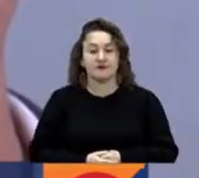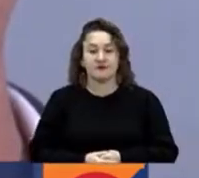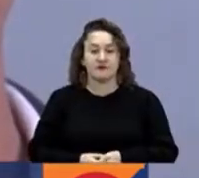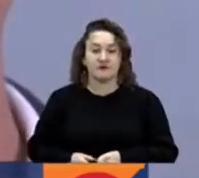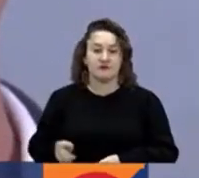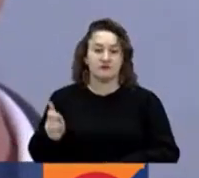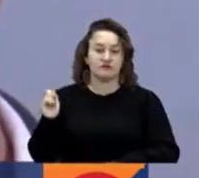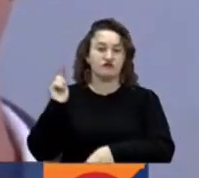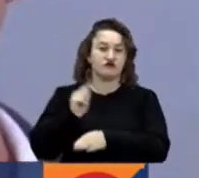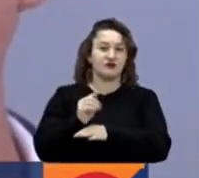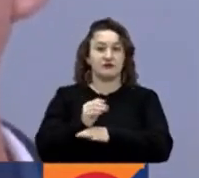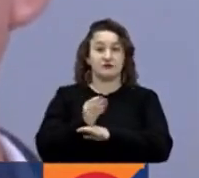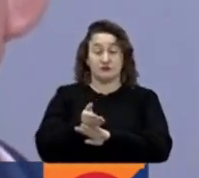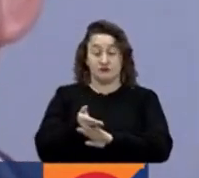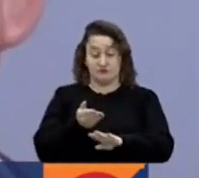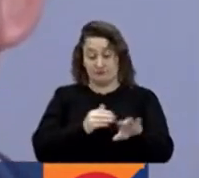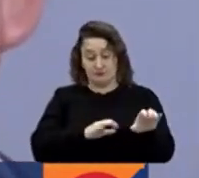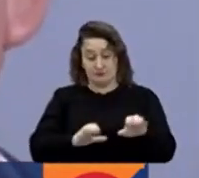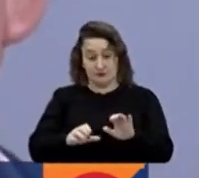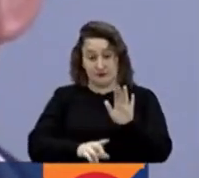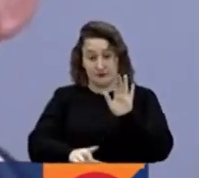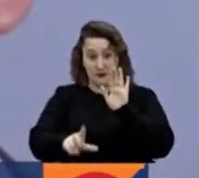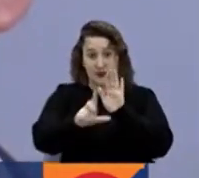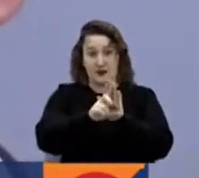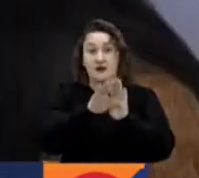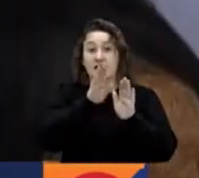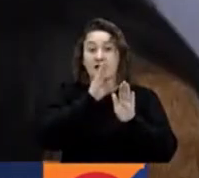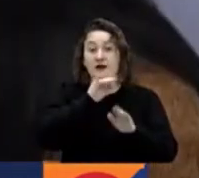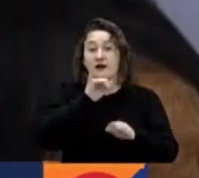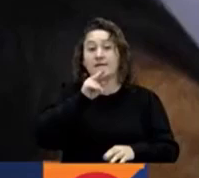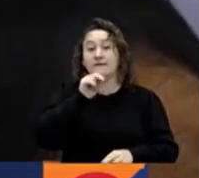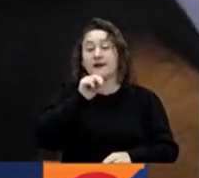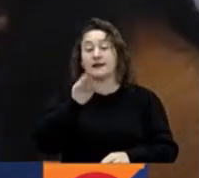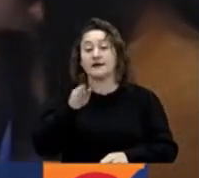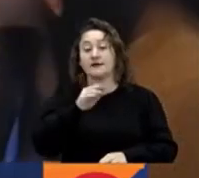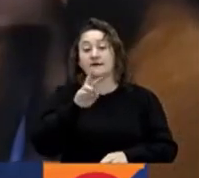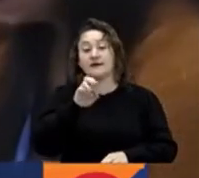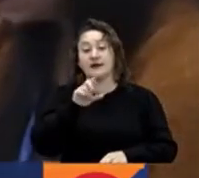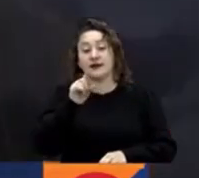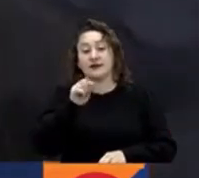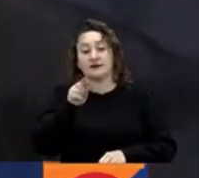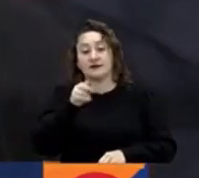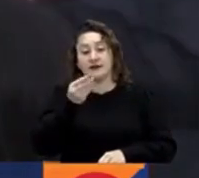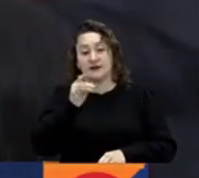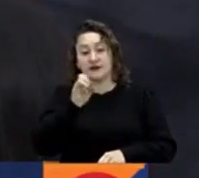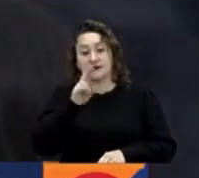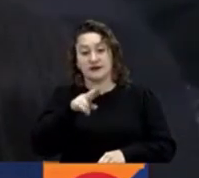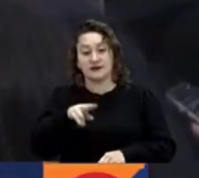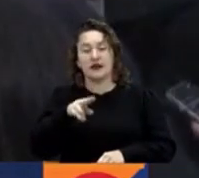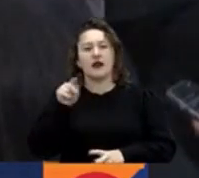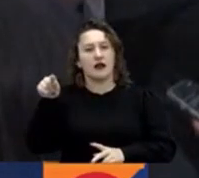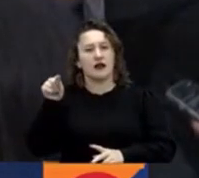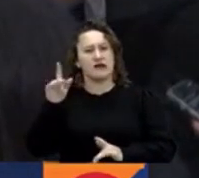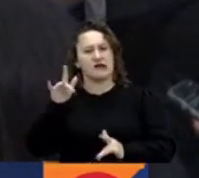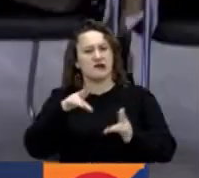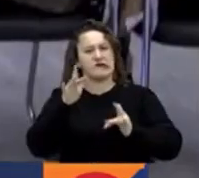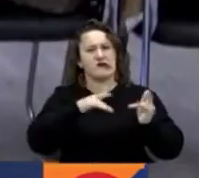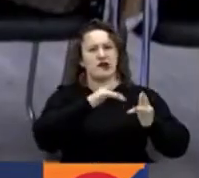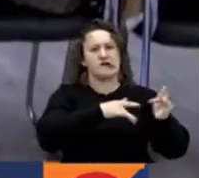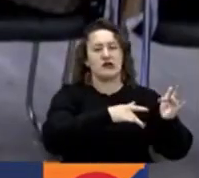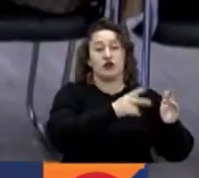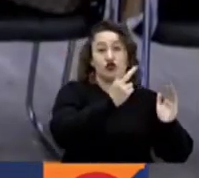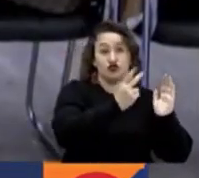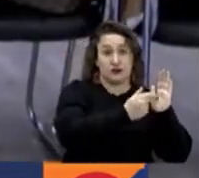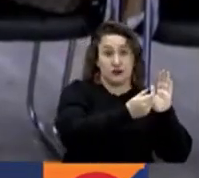y solicitud de acciones legales hacia Iván Velásquez por supuestas irregularidades cuando entre 2013 y